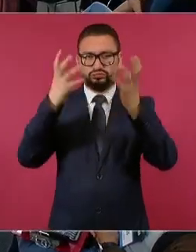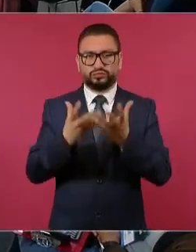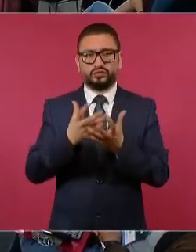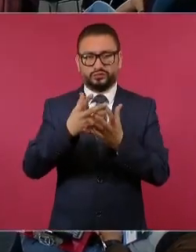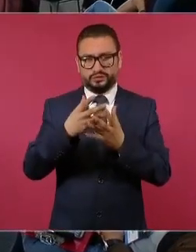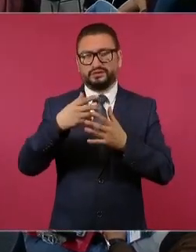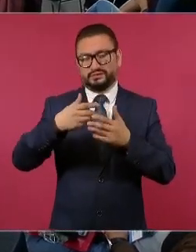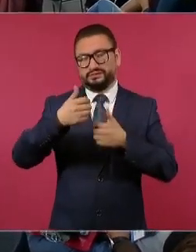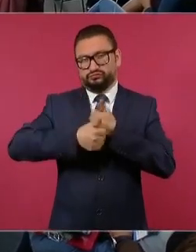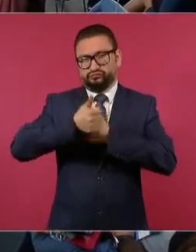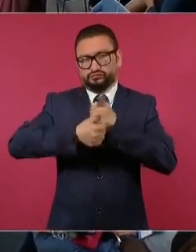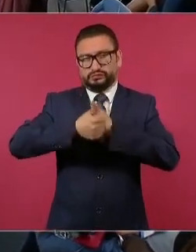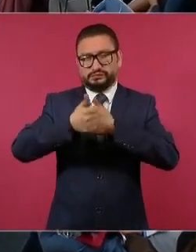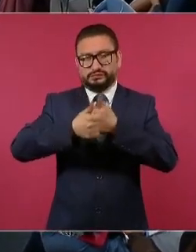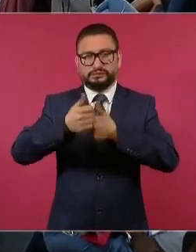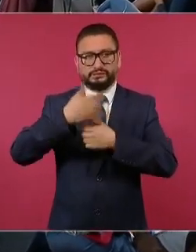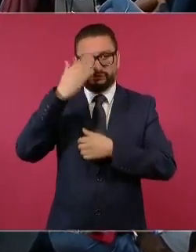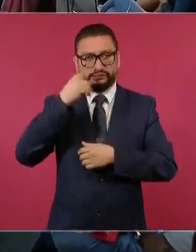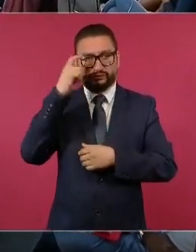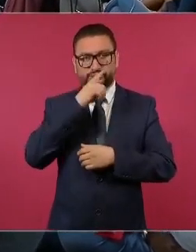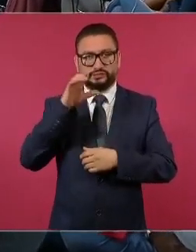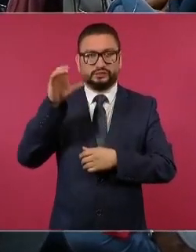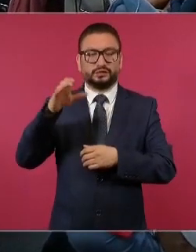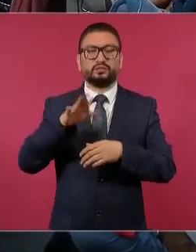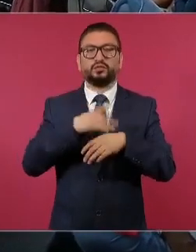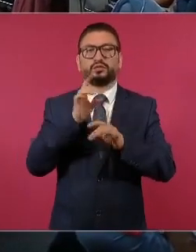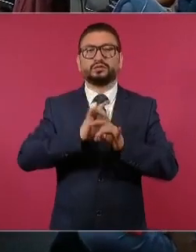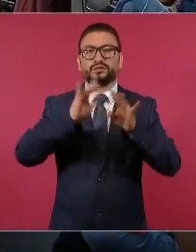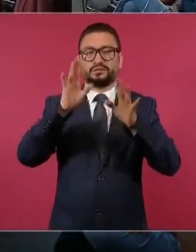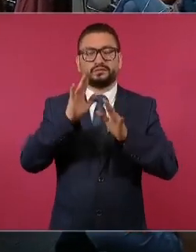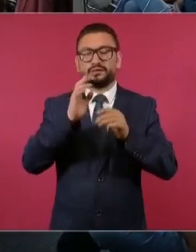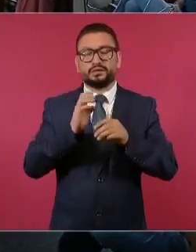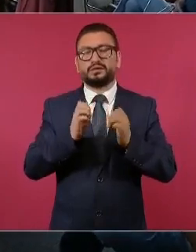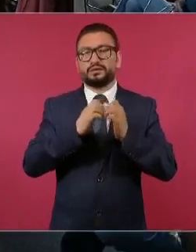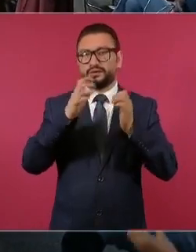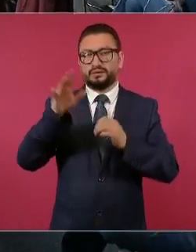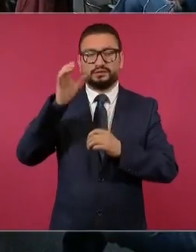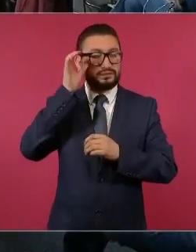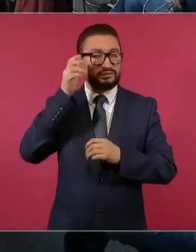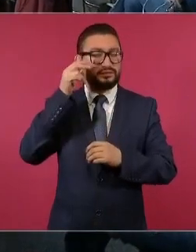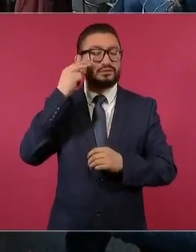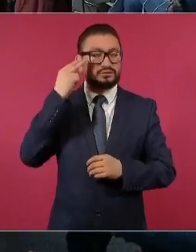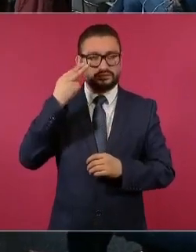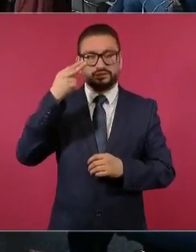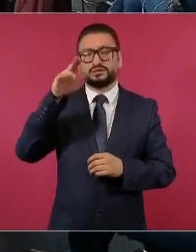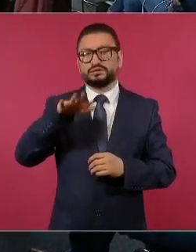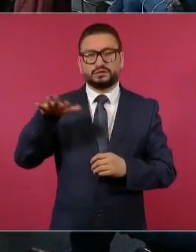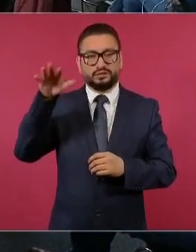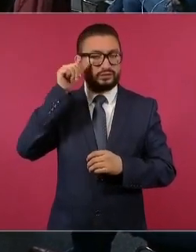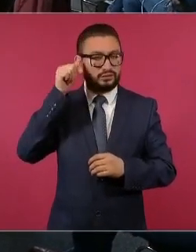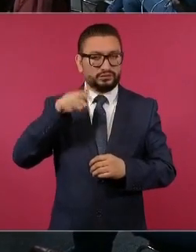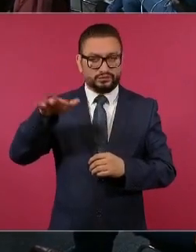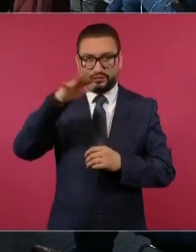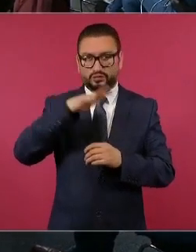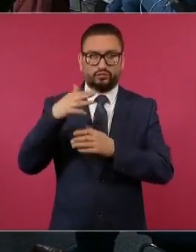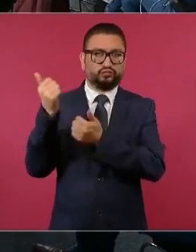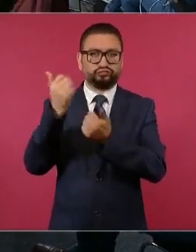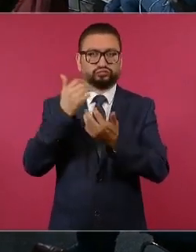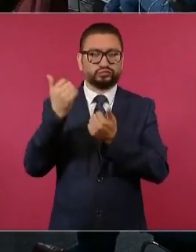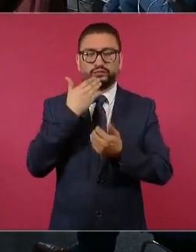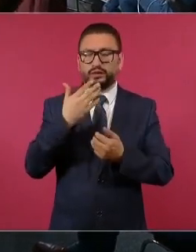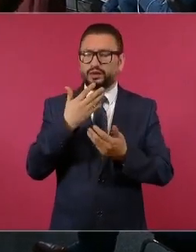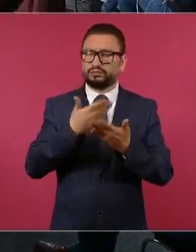fuerte competencia que estaba planteando pues la emergencia de China y los países del sudeste asiático como el principal proveedor. Me llamó